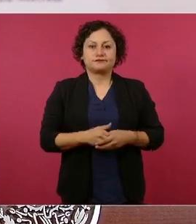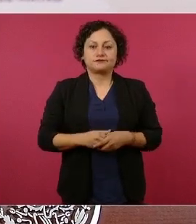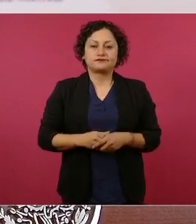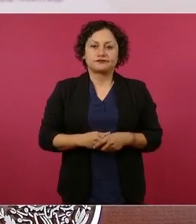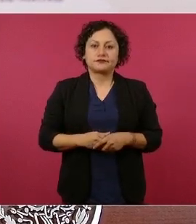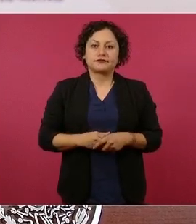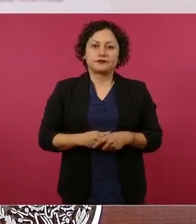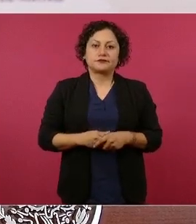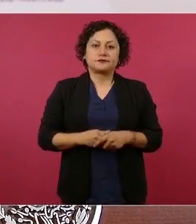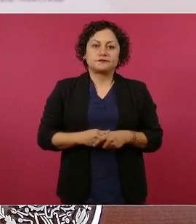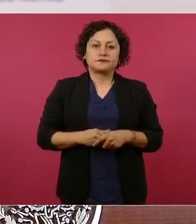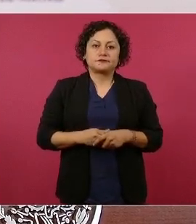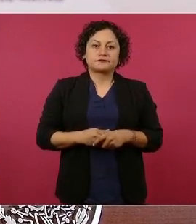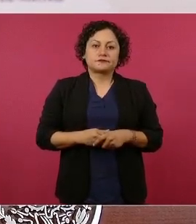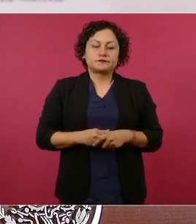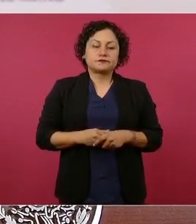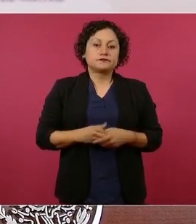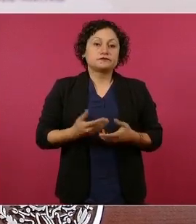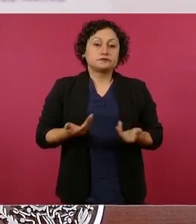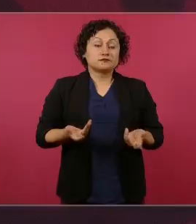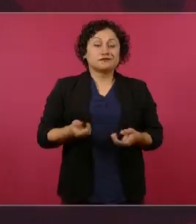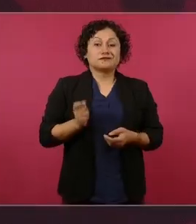se ha traducido, para